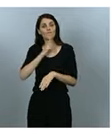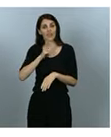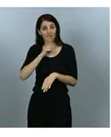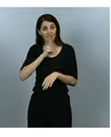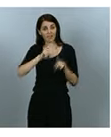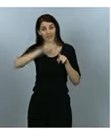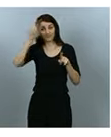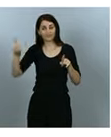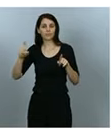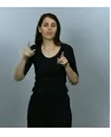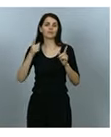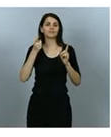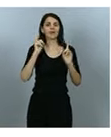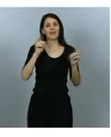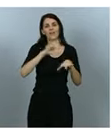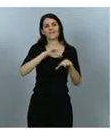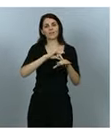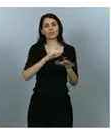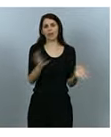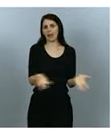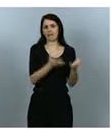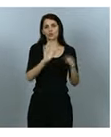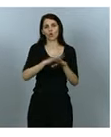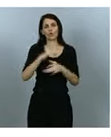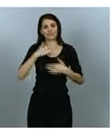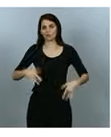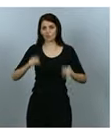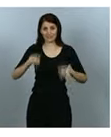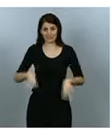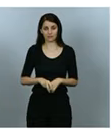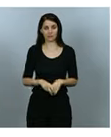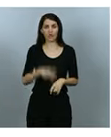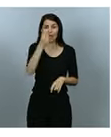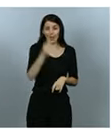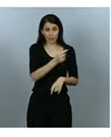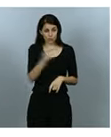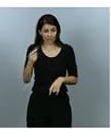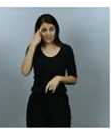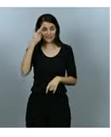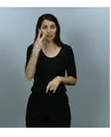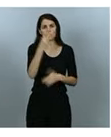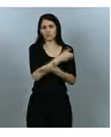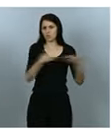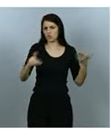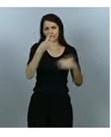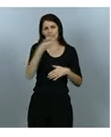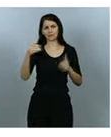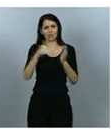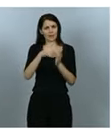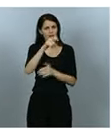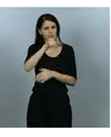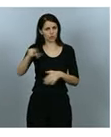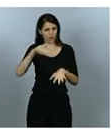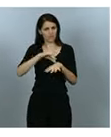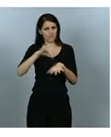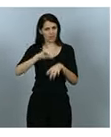asintomáticos. En total, saben que suman aproximadamente 2.300.000 casos, que son los que surgieron a partir del estudio